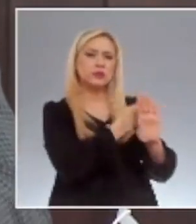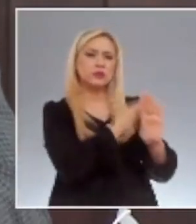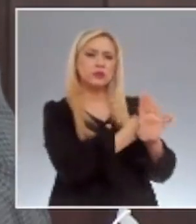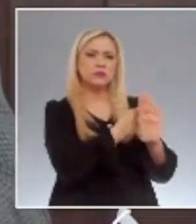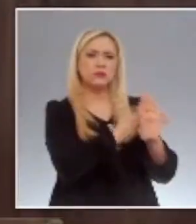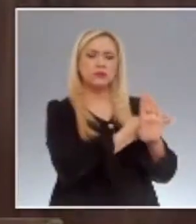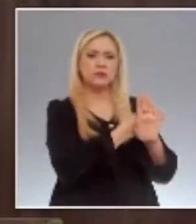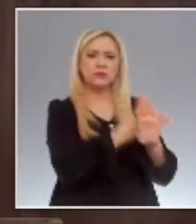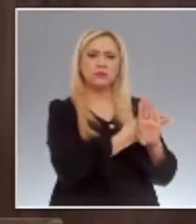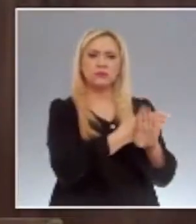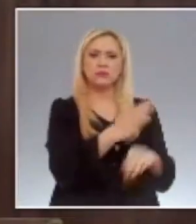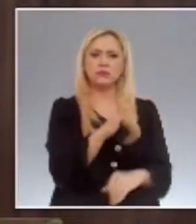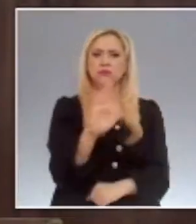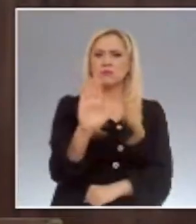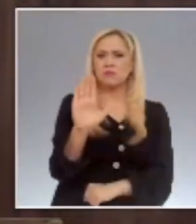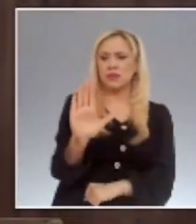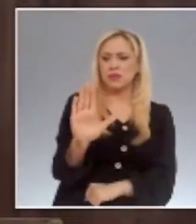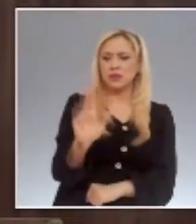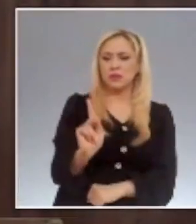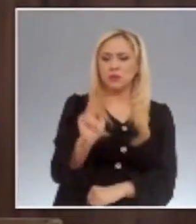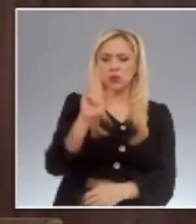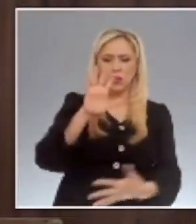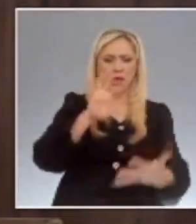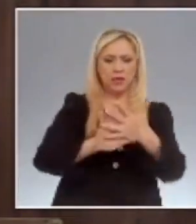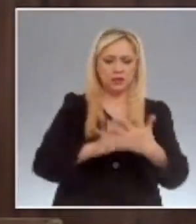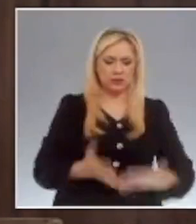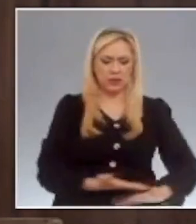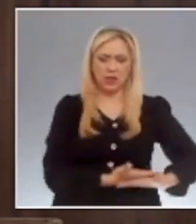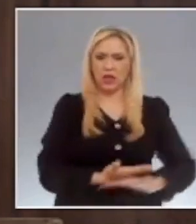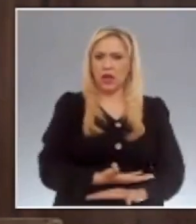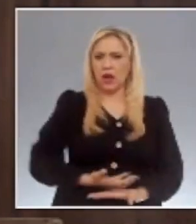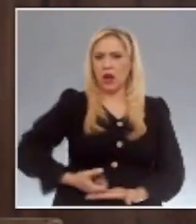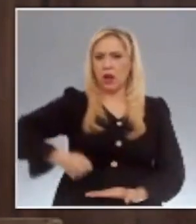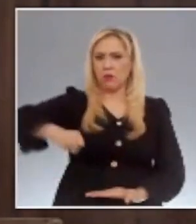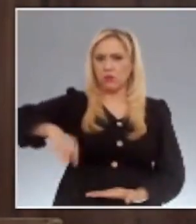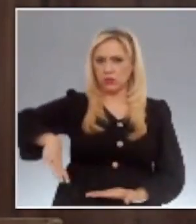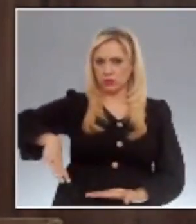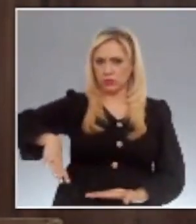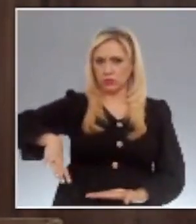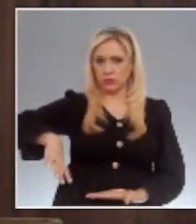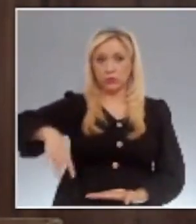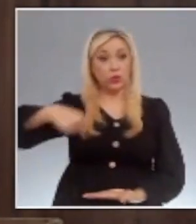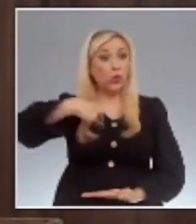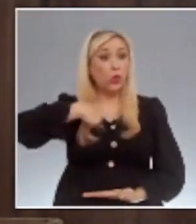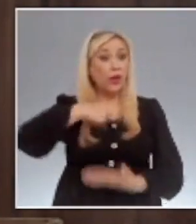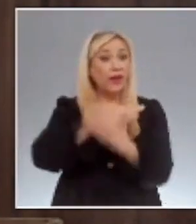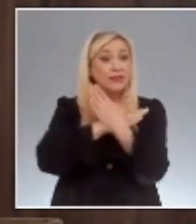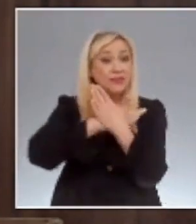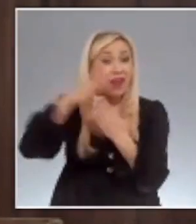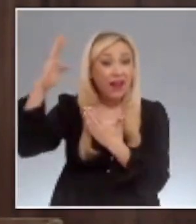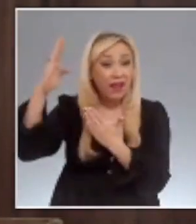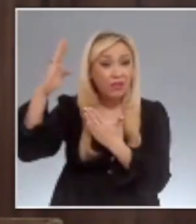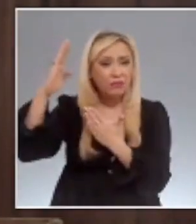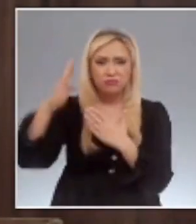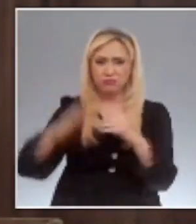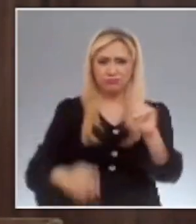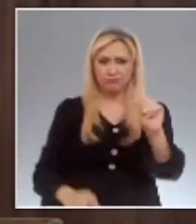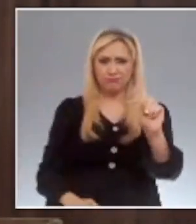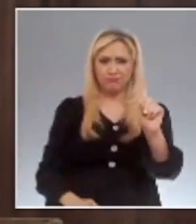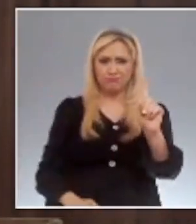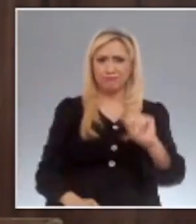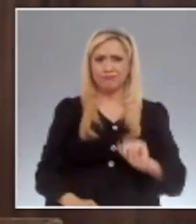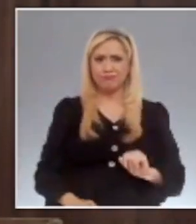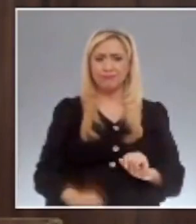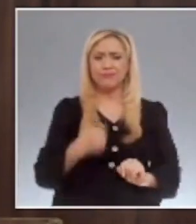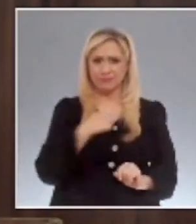aborto yo No exagero si digo que a mí me parece y no le digo como responsable de una